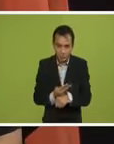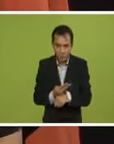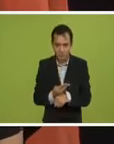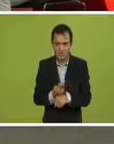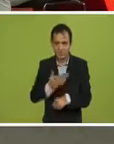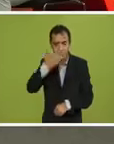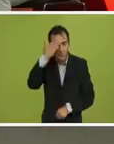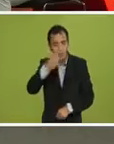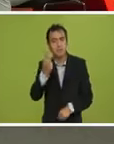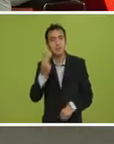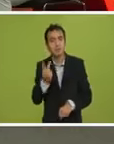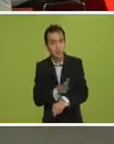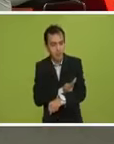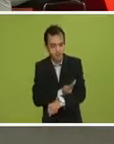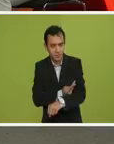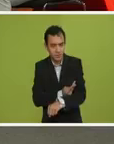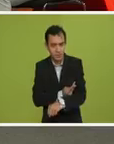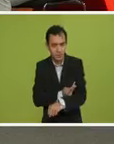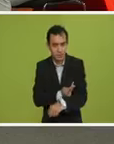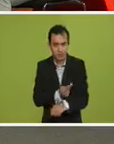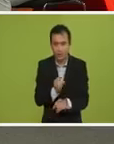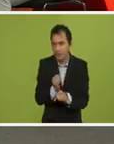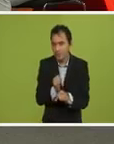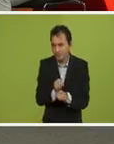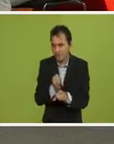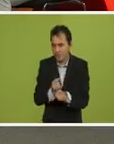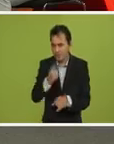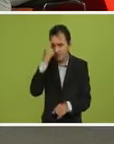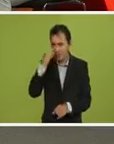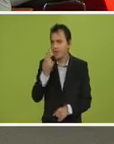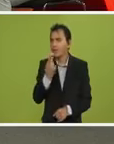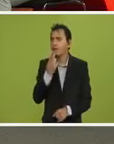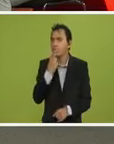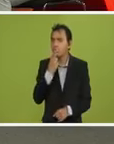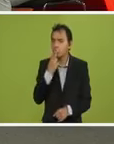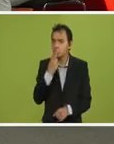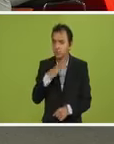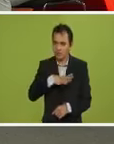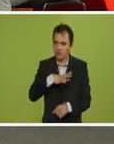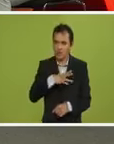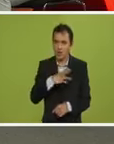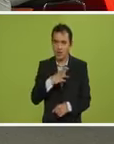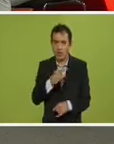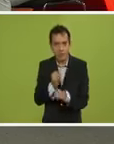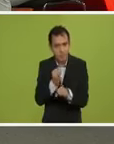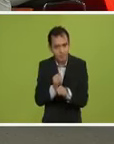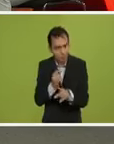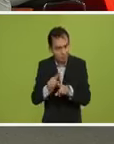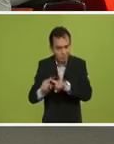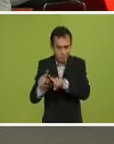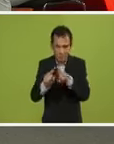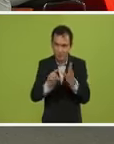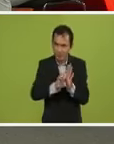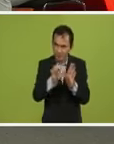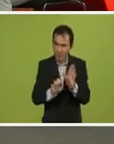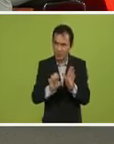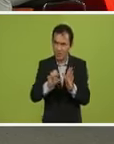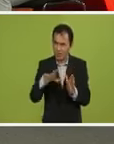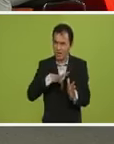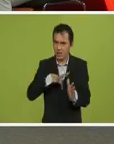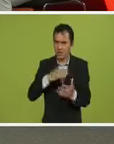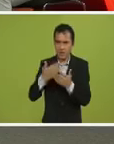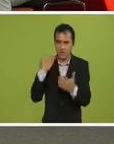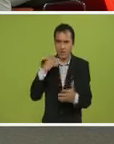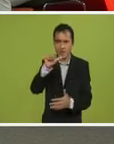qué pasa en las redes sociales, para qué las utilizan. Hay redes sociales que han nacido que son muy agresivas. Por ejemplo, existía